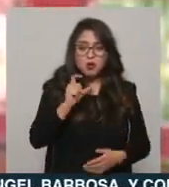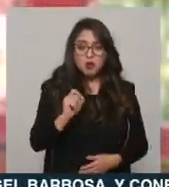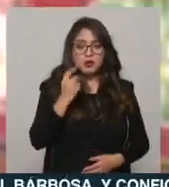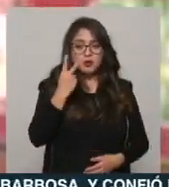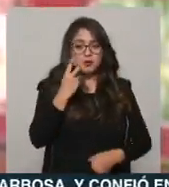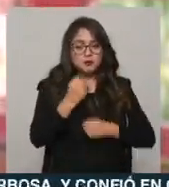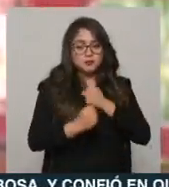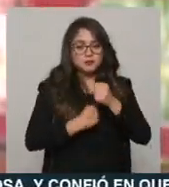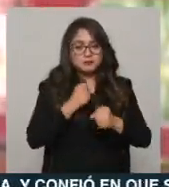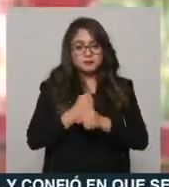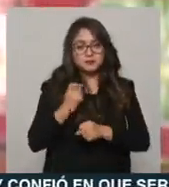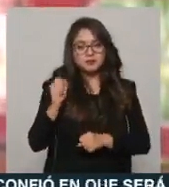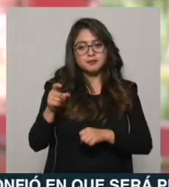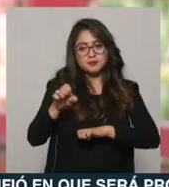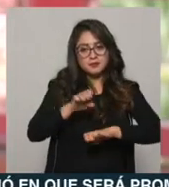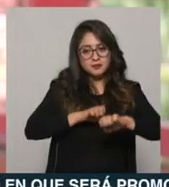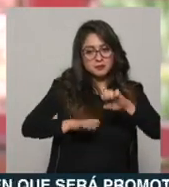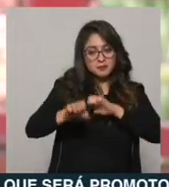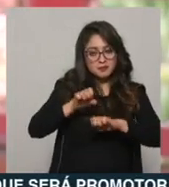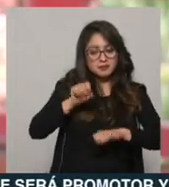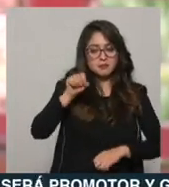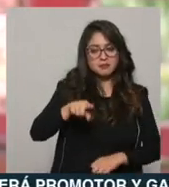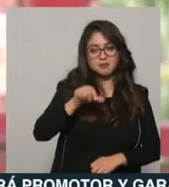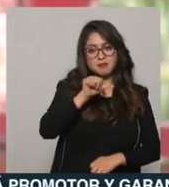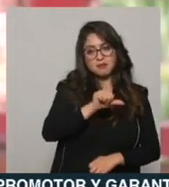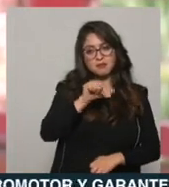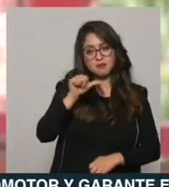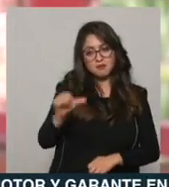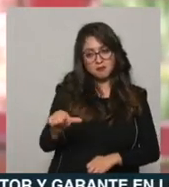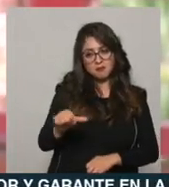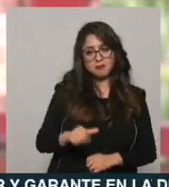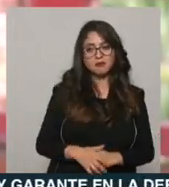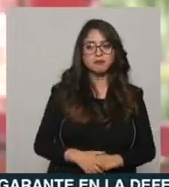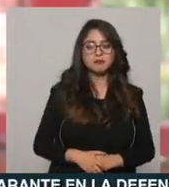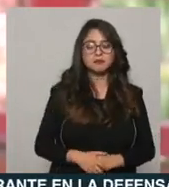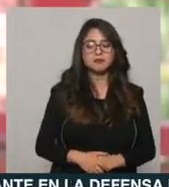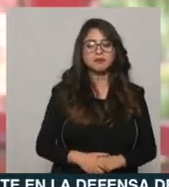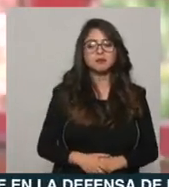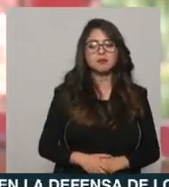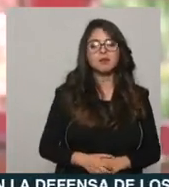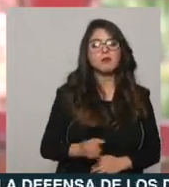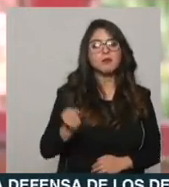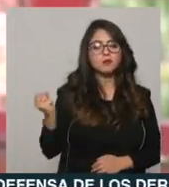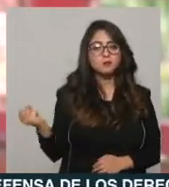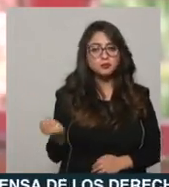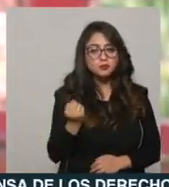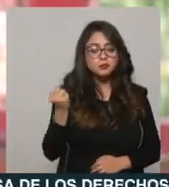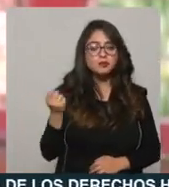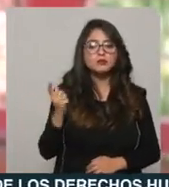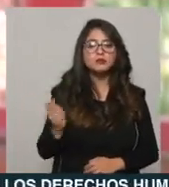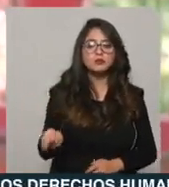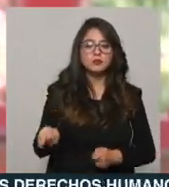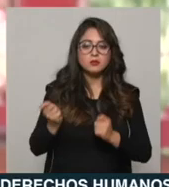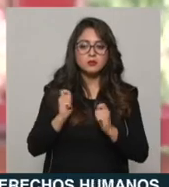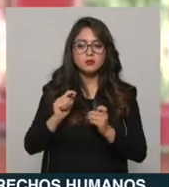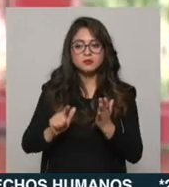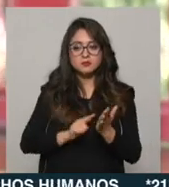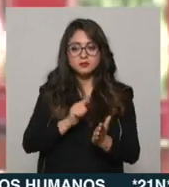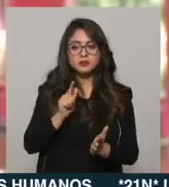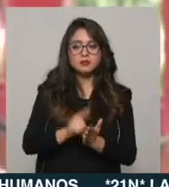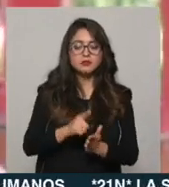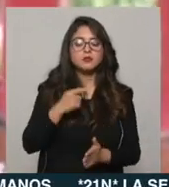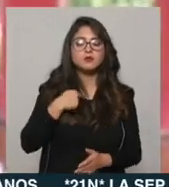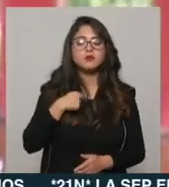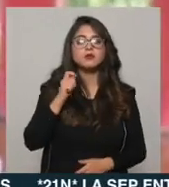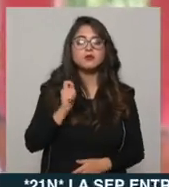la empresa de las 3 vocales y que afortunadamente las leyes me dieron el fallo a mi favor, ya les gané la demanda por